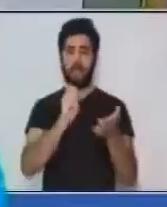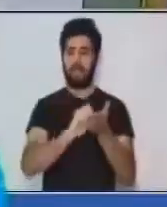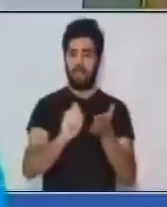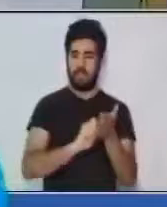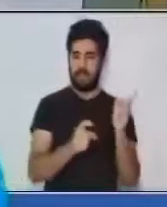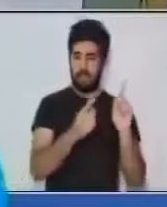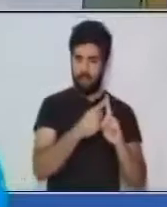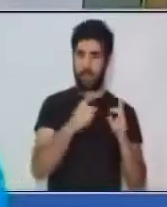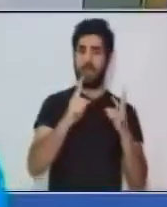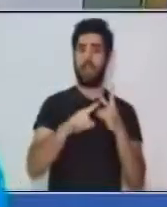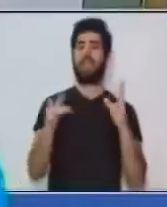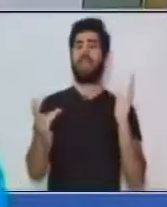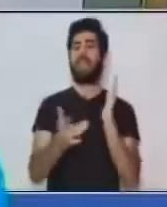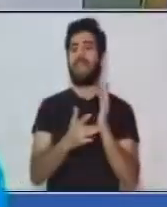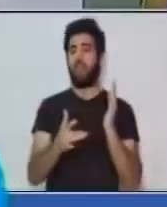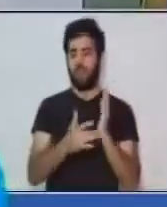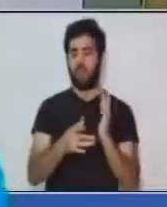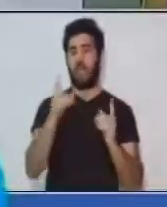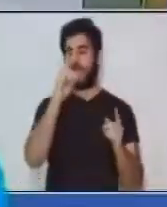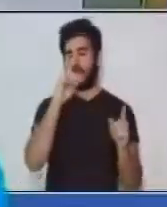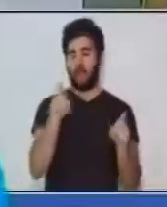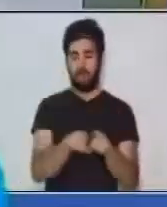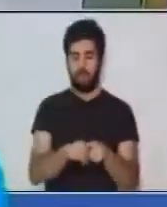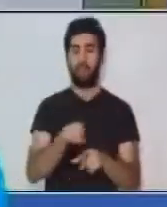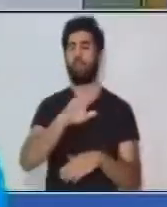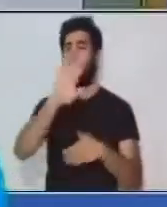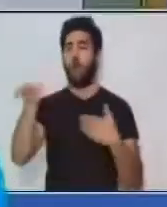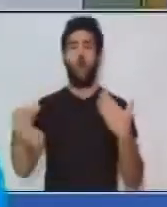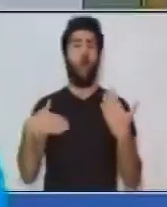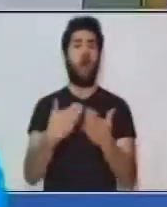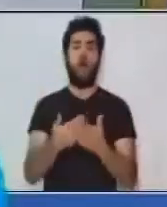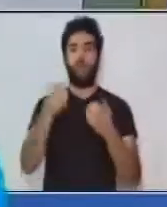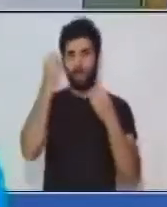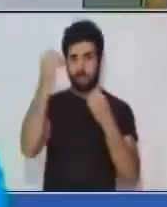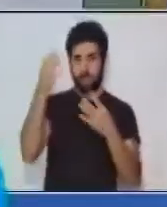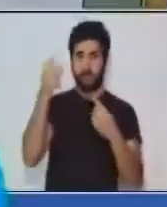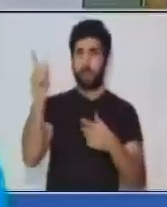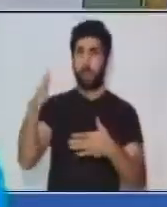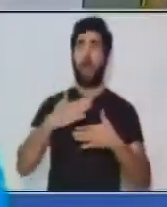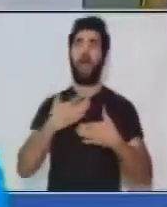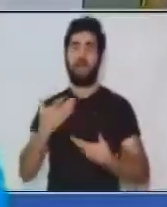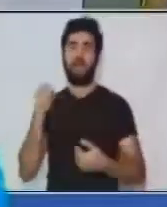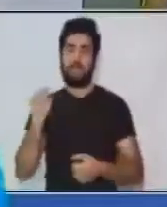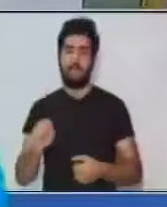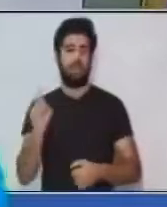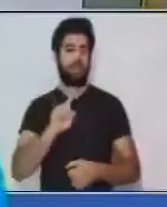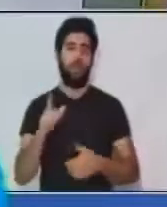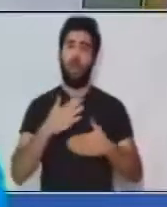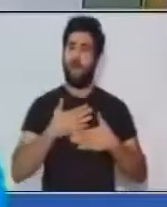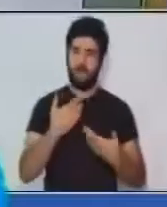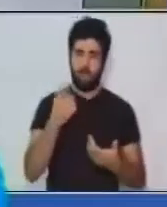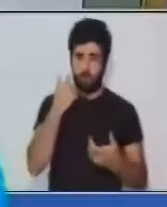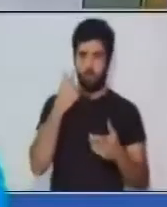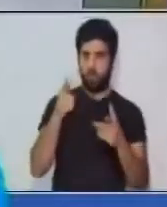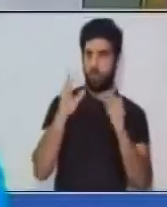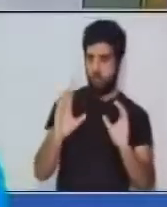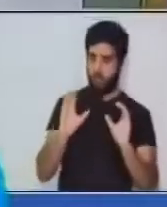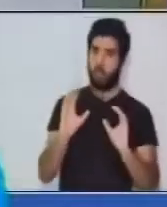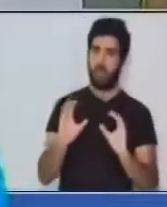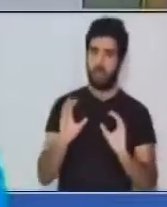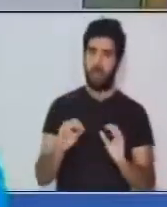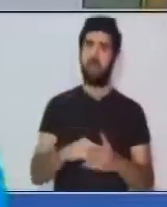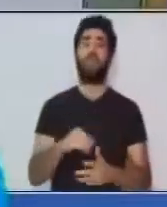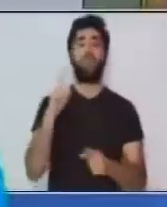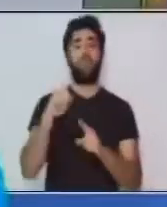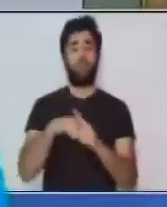lograr identificar todas aquellas informaciones o aquellas fuentes que sean confiables y las no confiables, y mucho cuidado con las no confiables. Y cuando